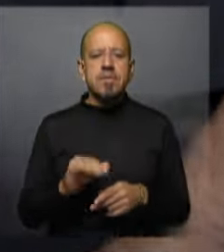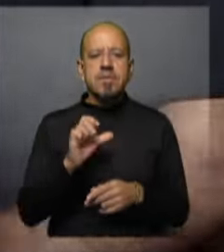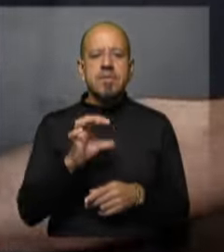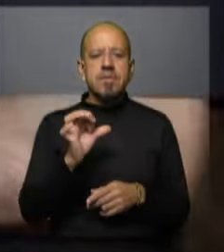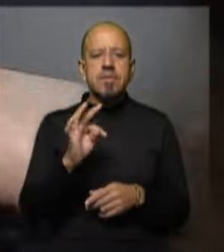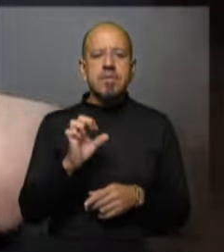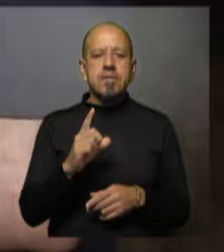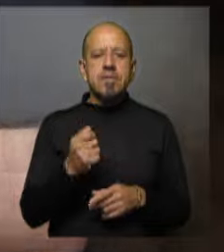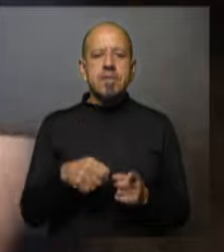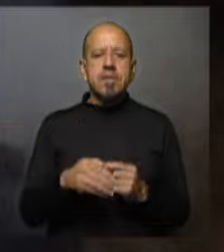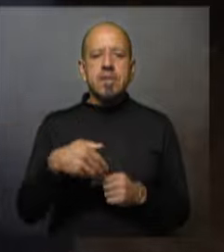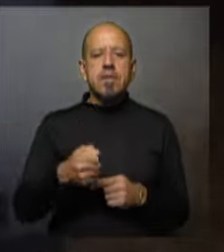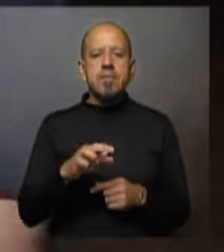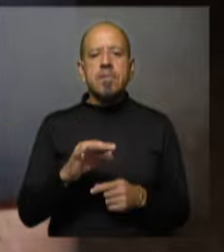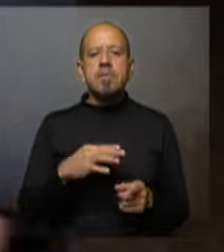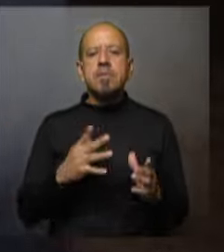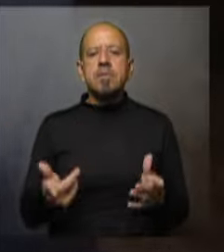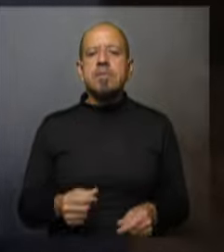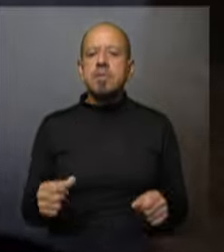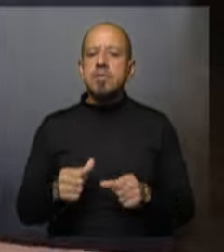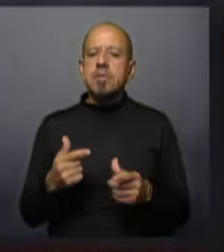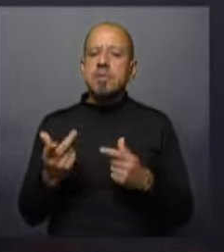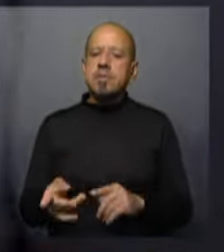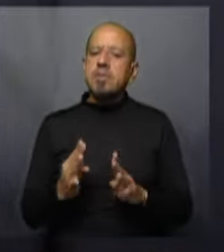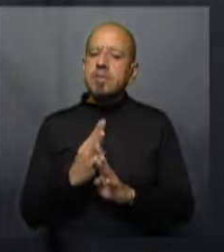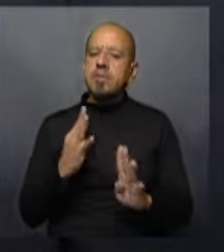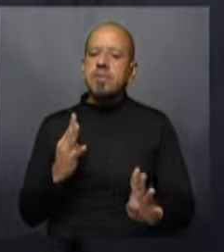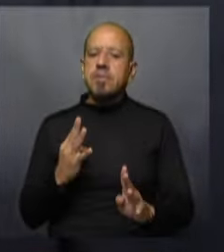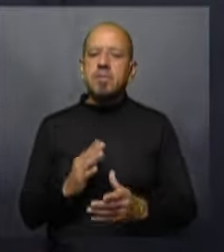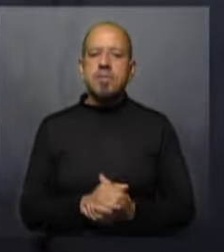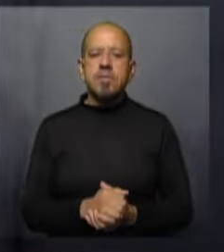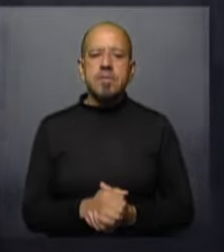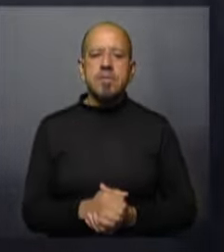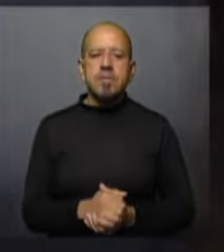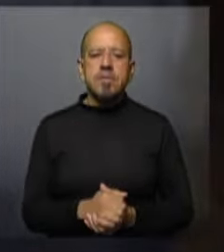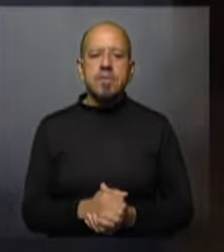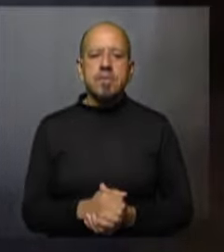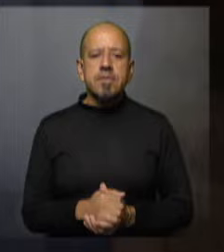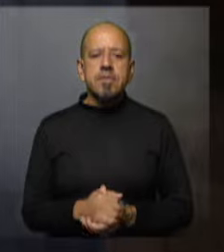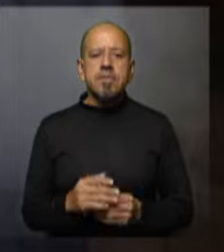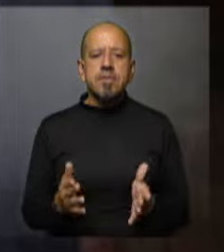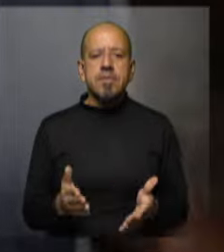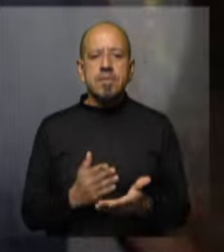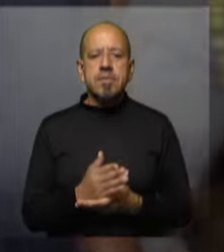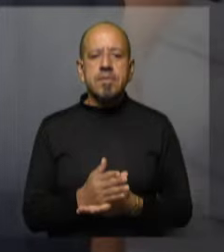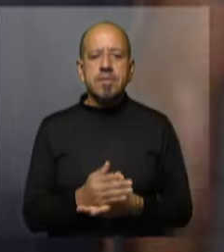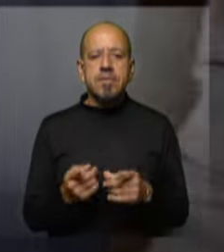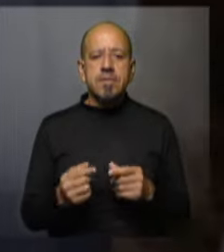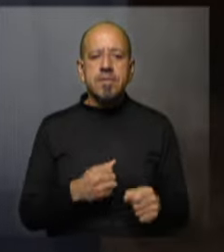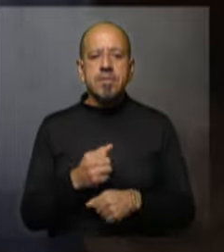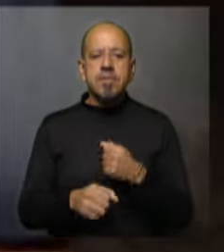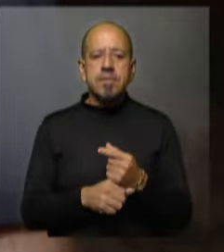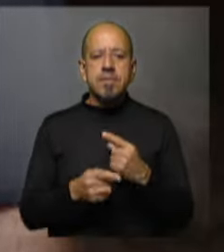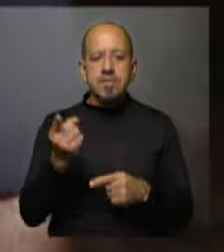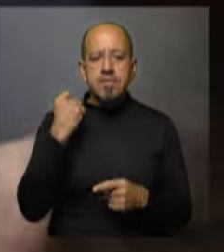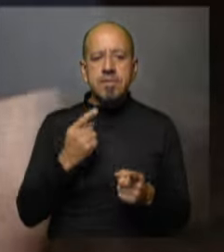Maris. Bueno, ¿qué es lo que está haciendo acá? ¿Por qué hace fila la gente con usted? Bueno, conmigo siempre hace fila. Si llueva, el año pasado llovía